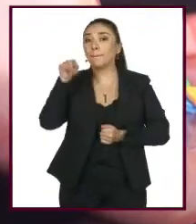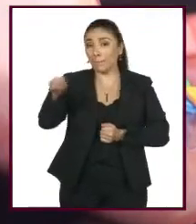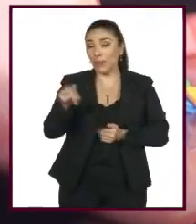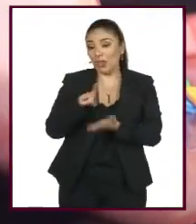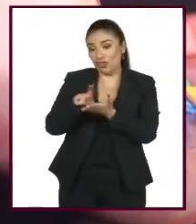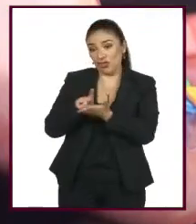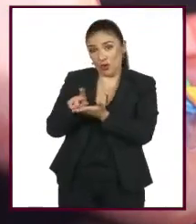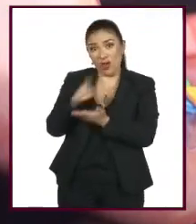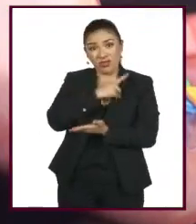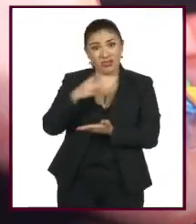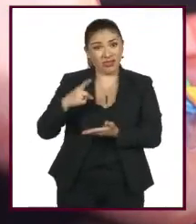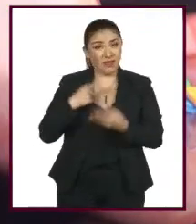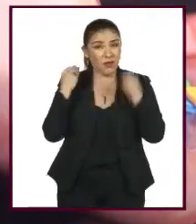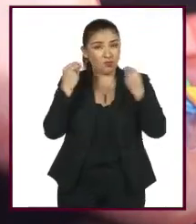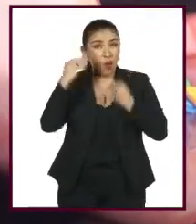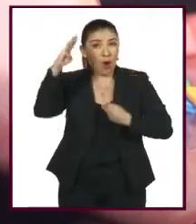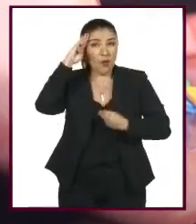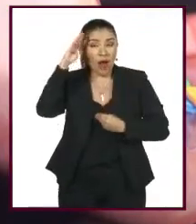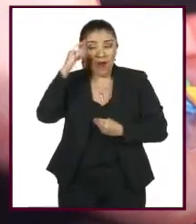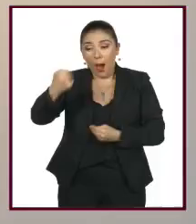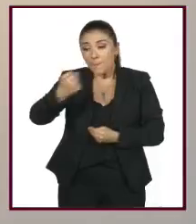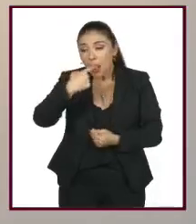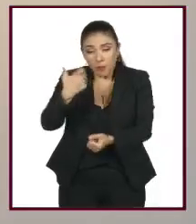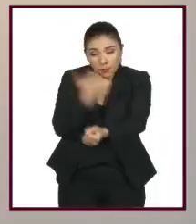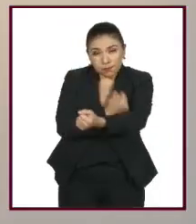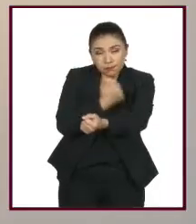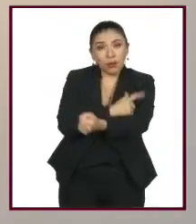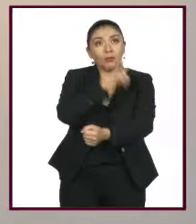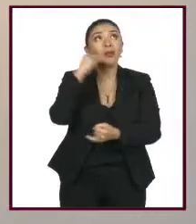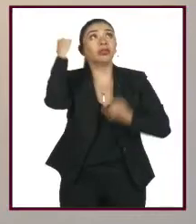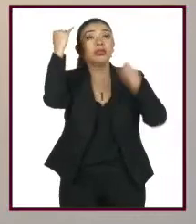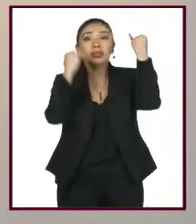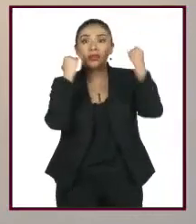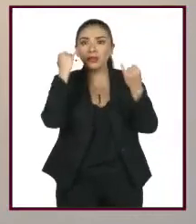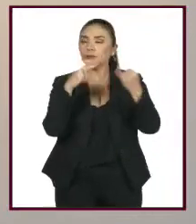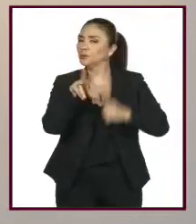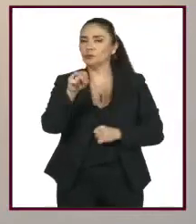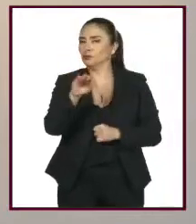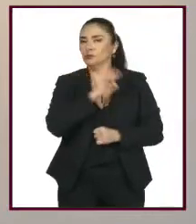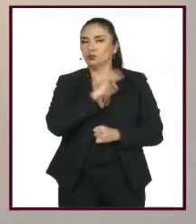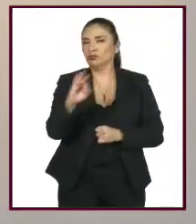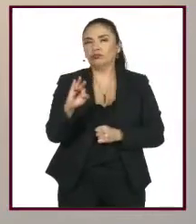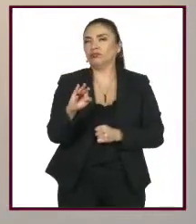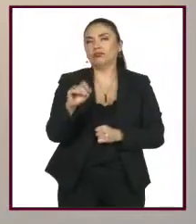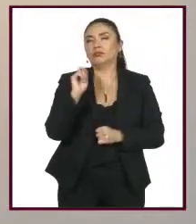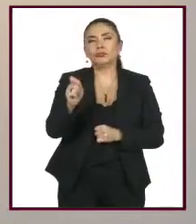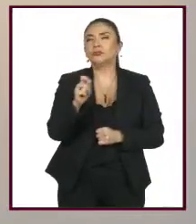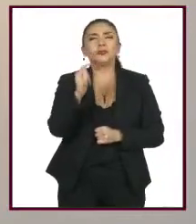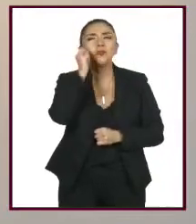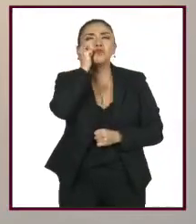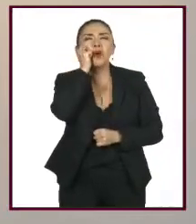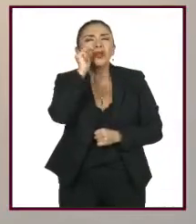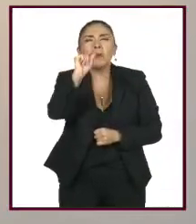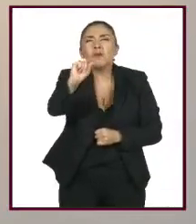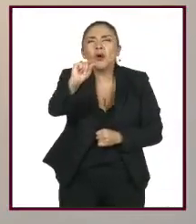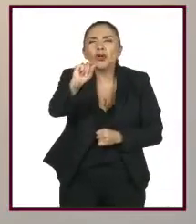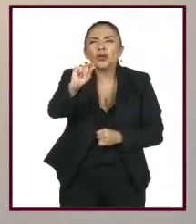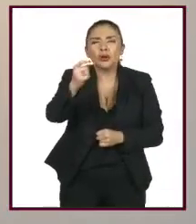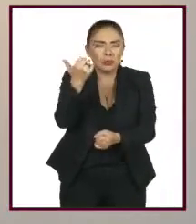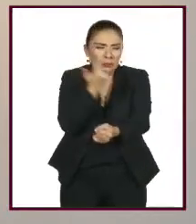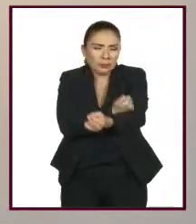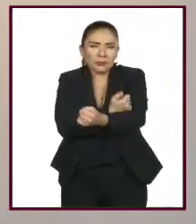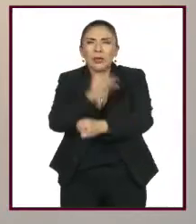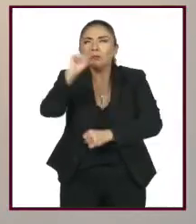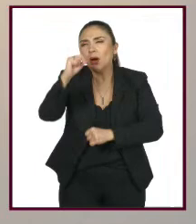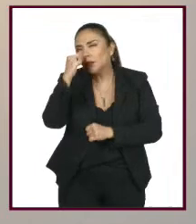gran cantidad para sufrir los efectos? No, pueden ser cantidades pequeñas e incluso solo en que